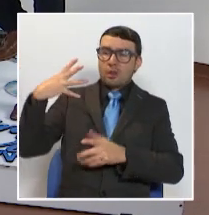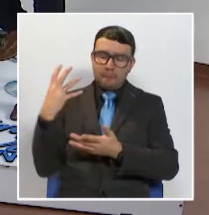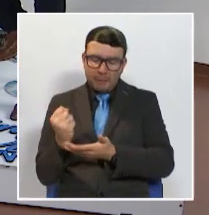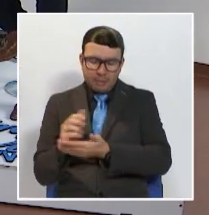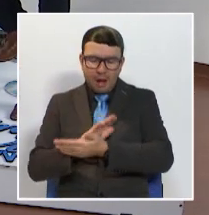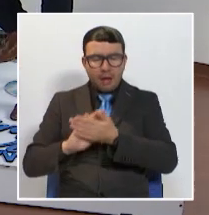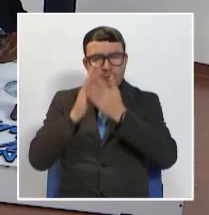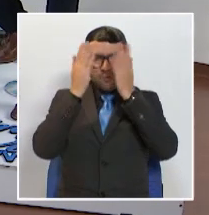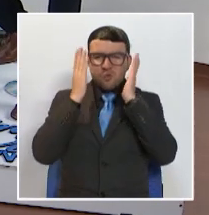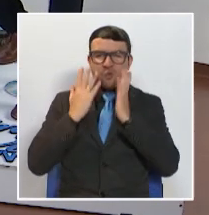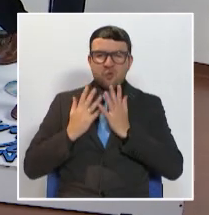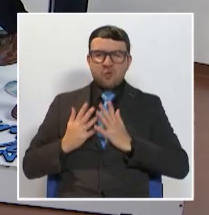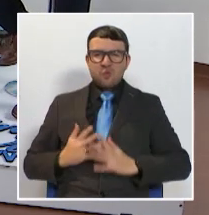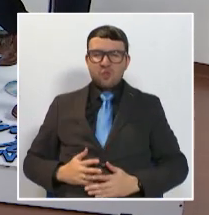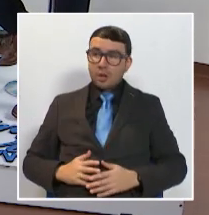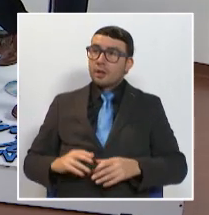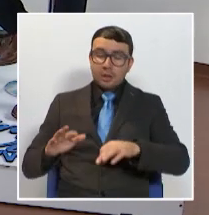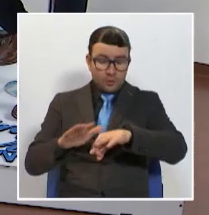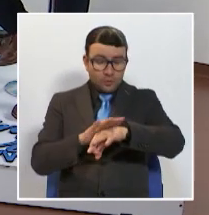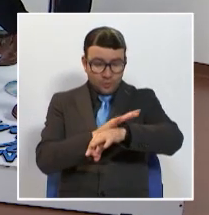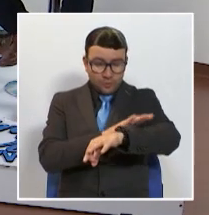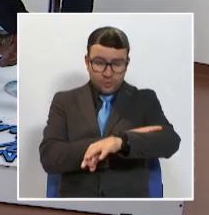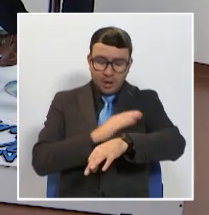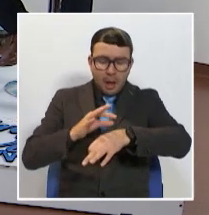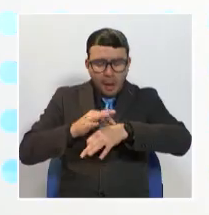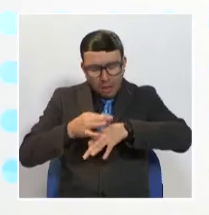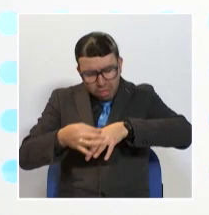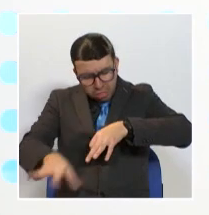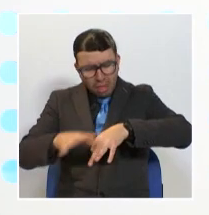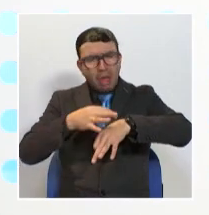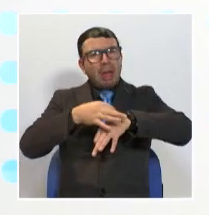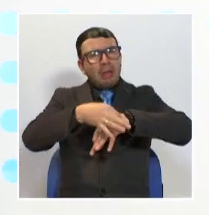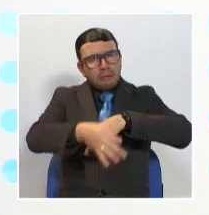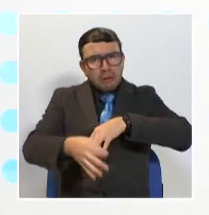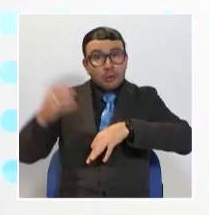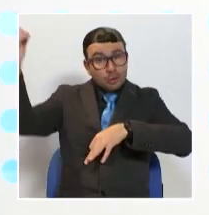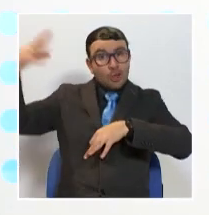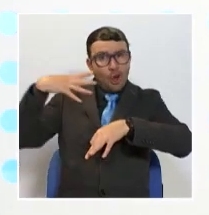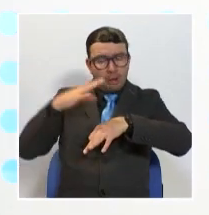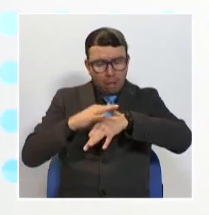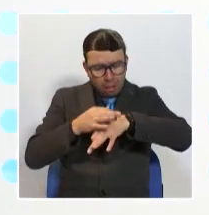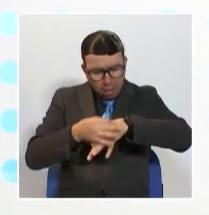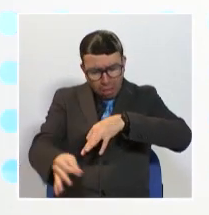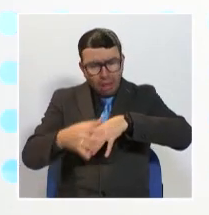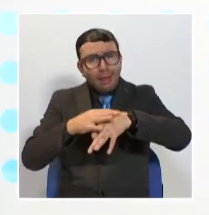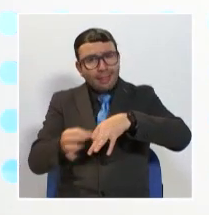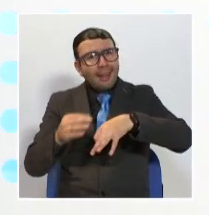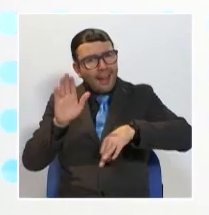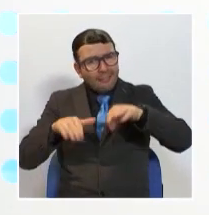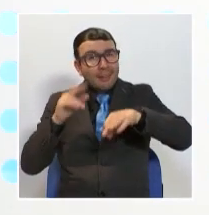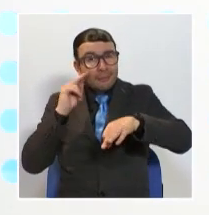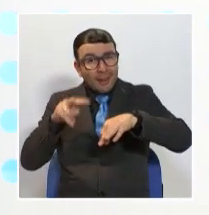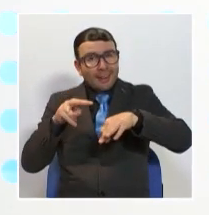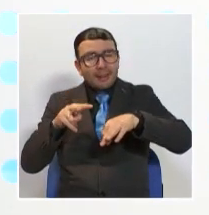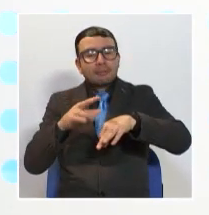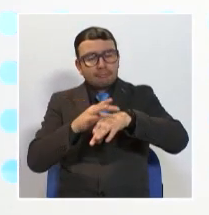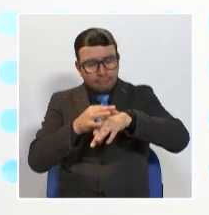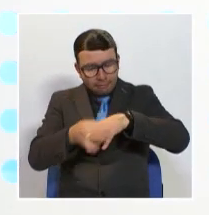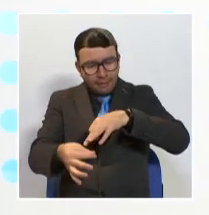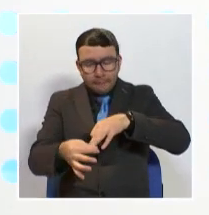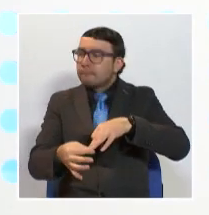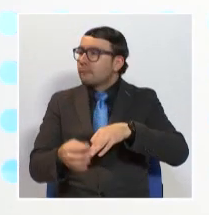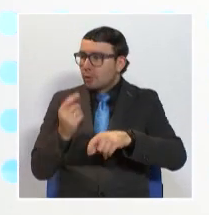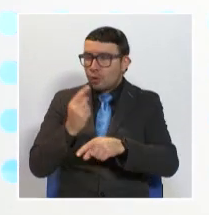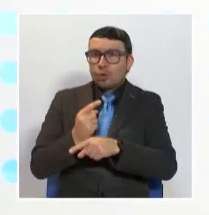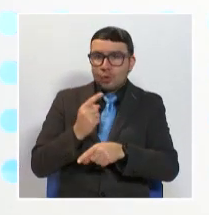cambia? ¿Cuál piel es la que se cae? Exactamente, no, pues entonces la descamación, finalmente entonces lo que cuando uno realmente está